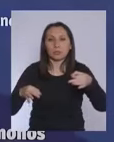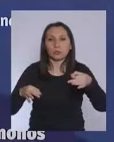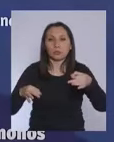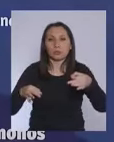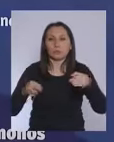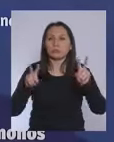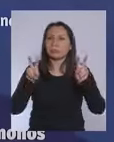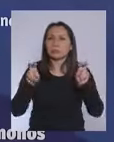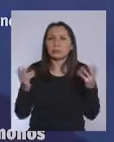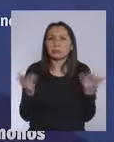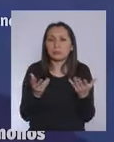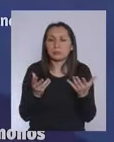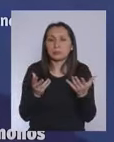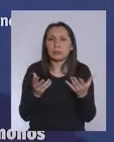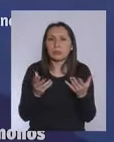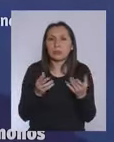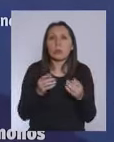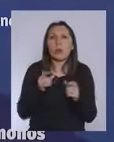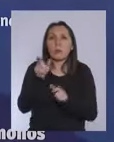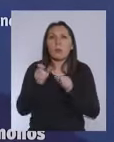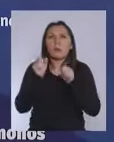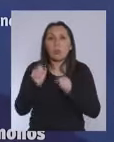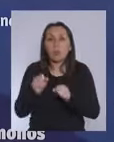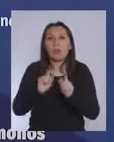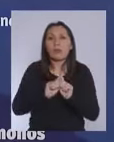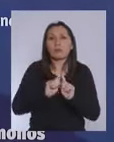en relación a los traslados